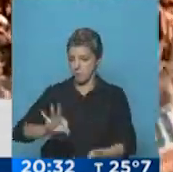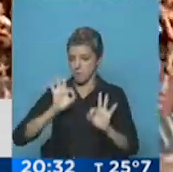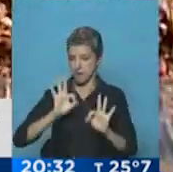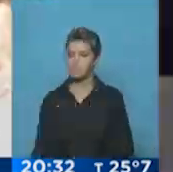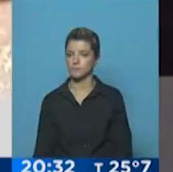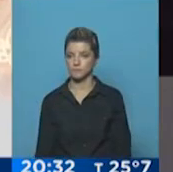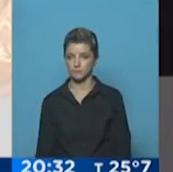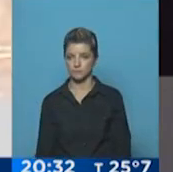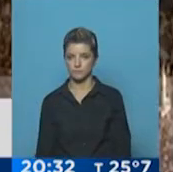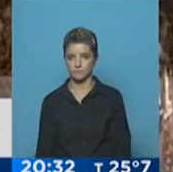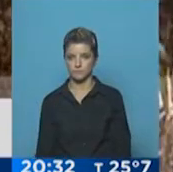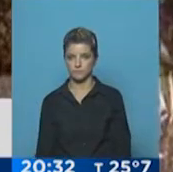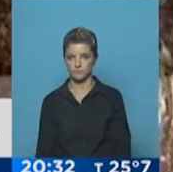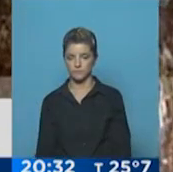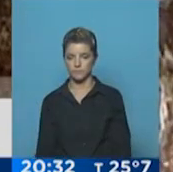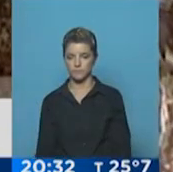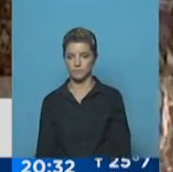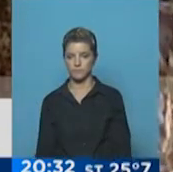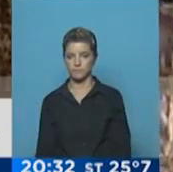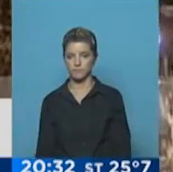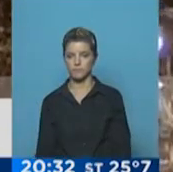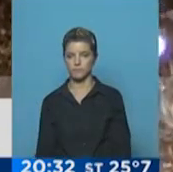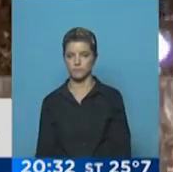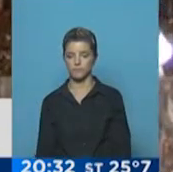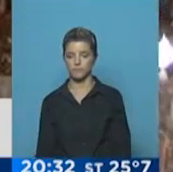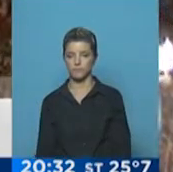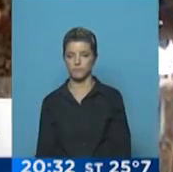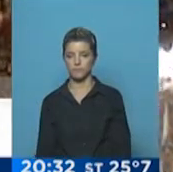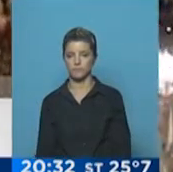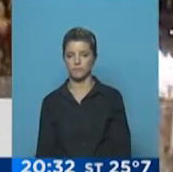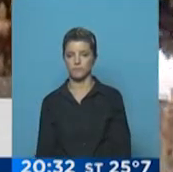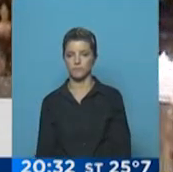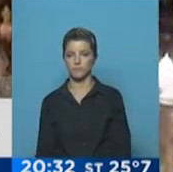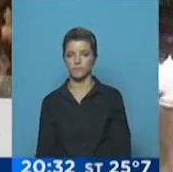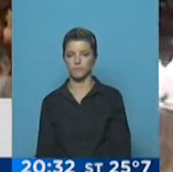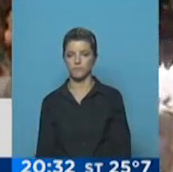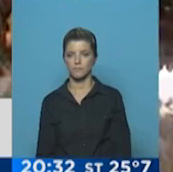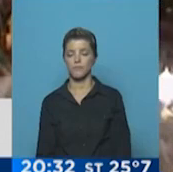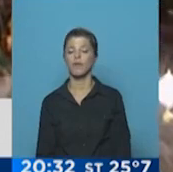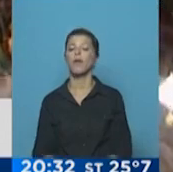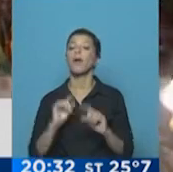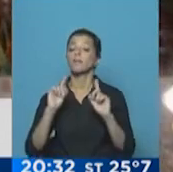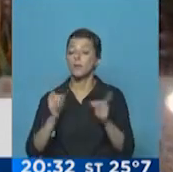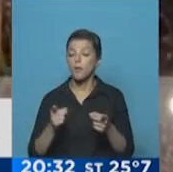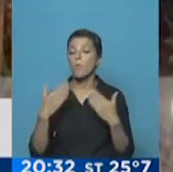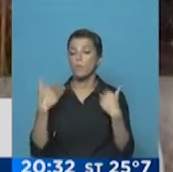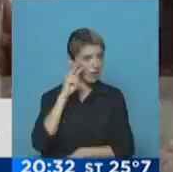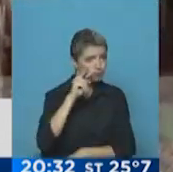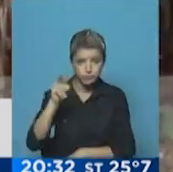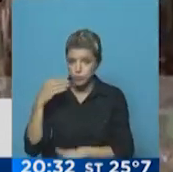mundo. Podemos mirar a los ojos de todos los